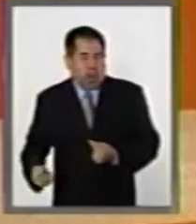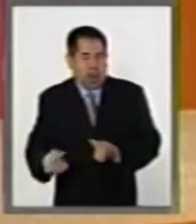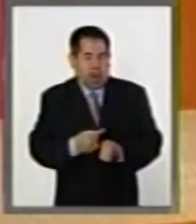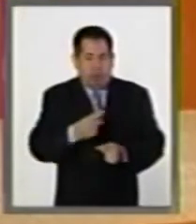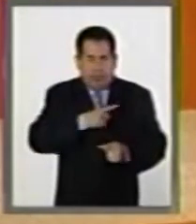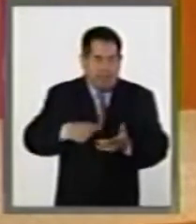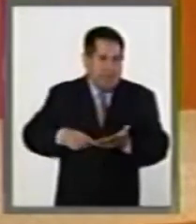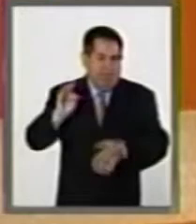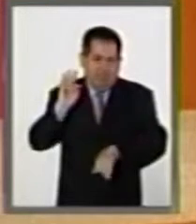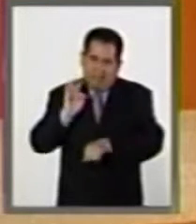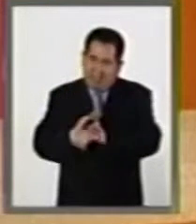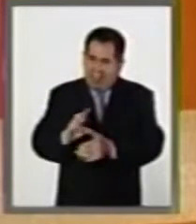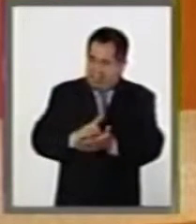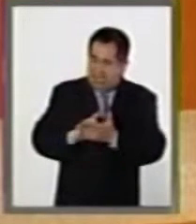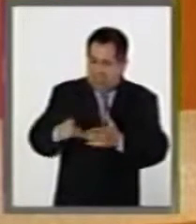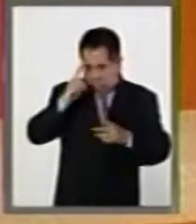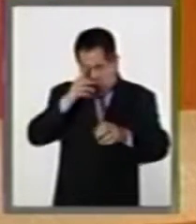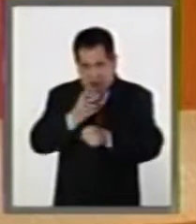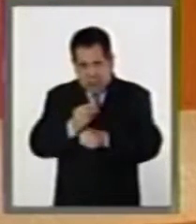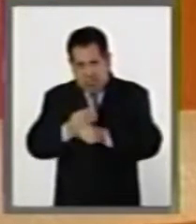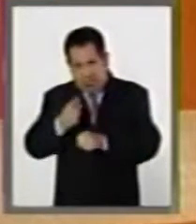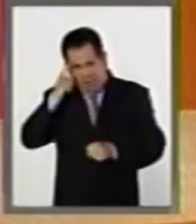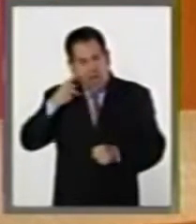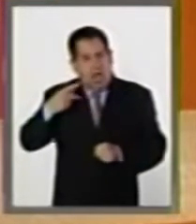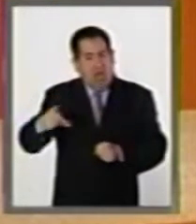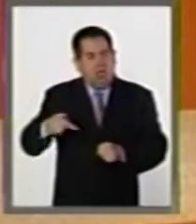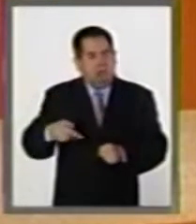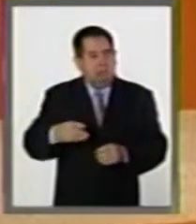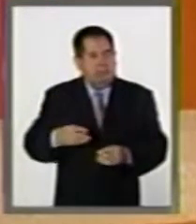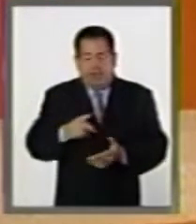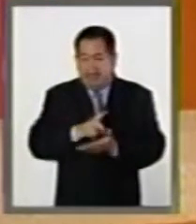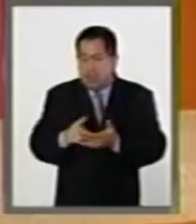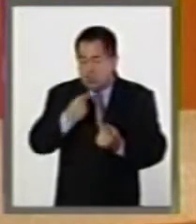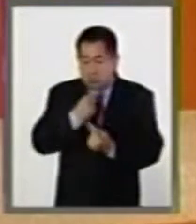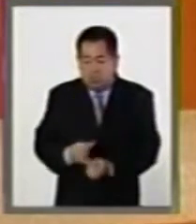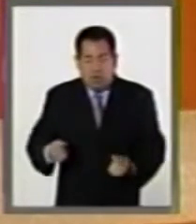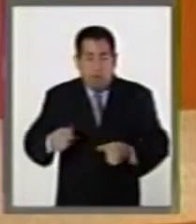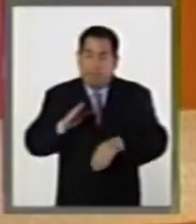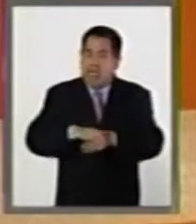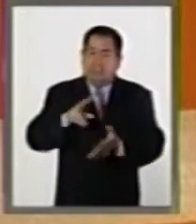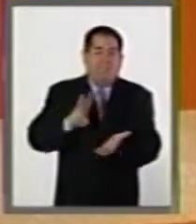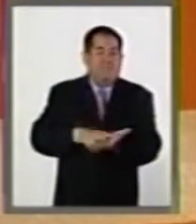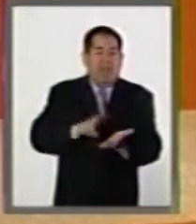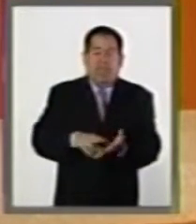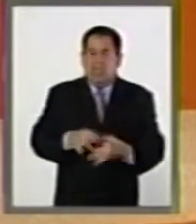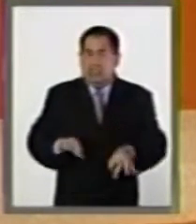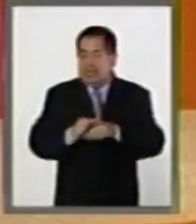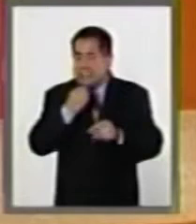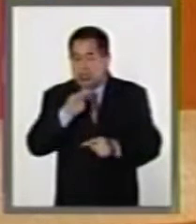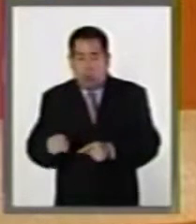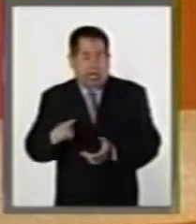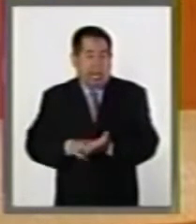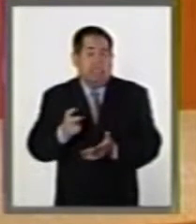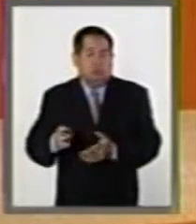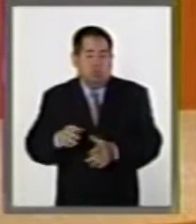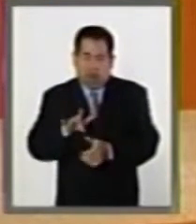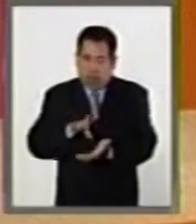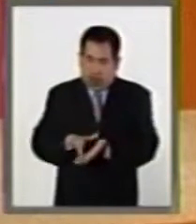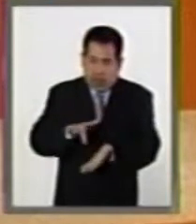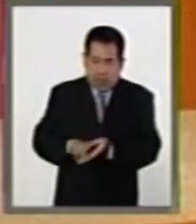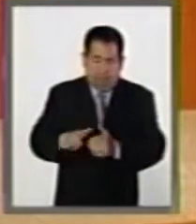deben ajustarse a su principio rector de sus derechos, que es el interés superior de la niñez. Generamos un sistema